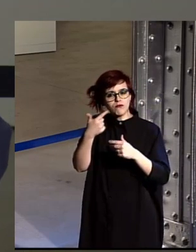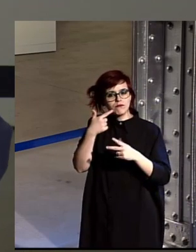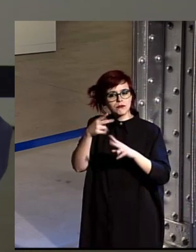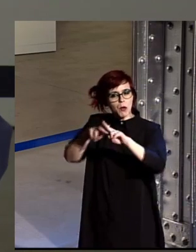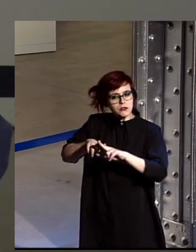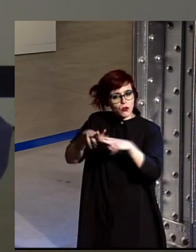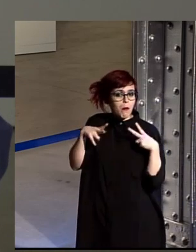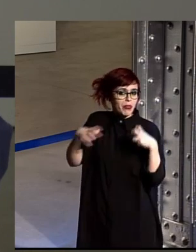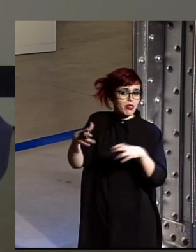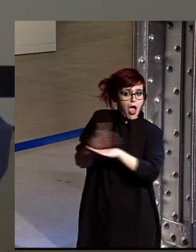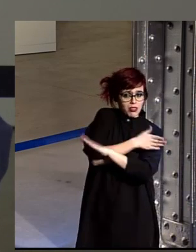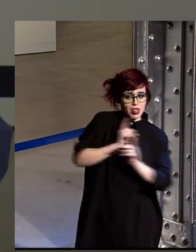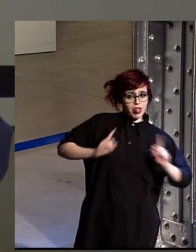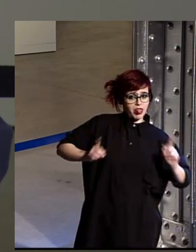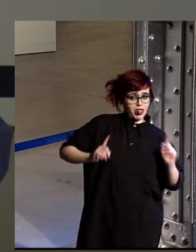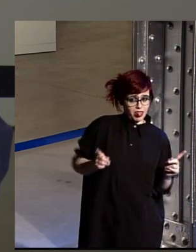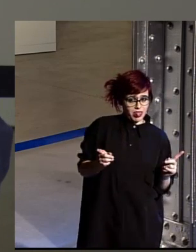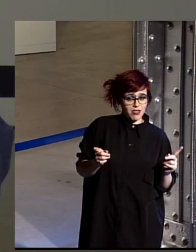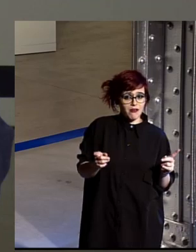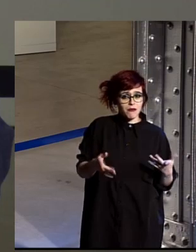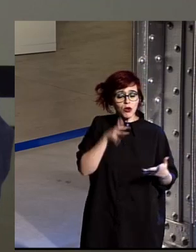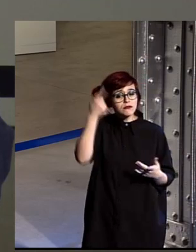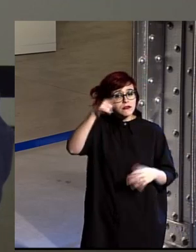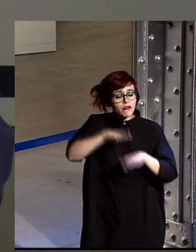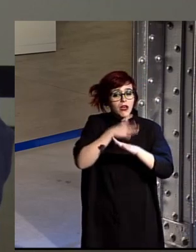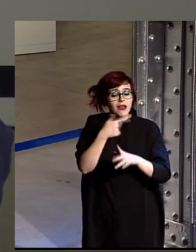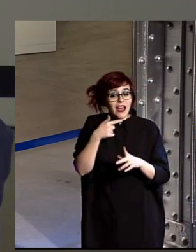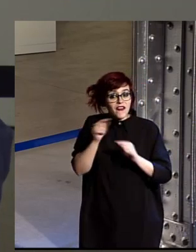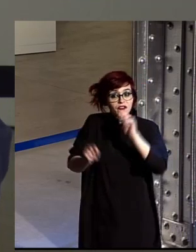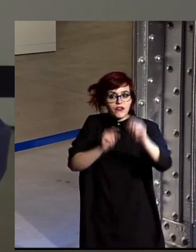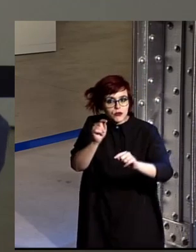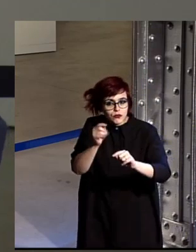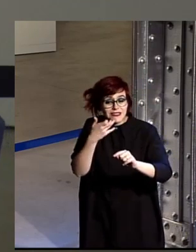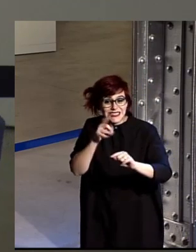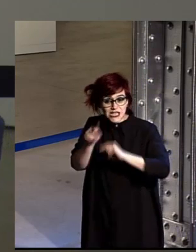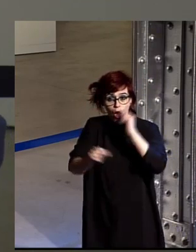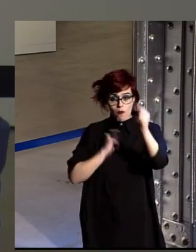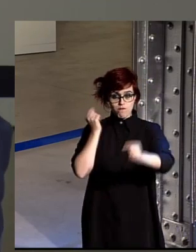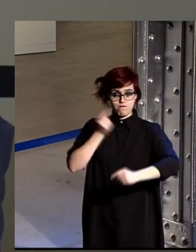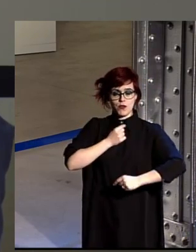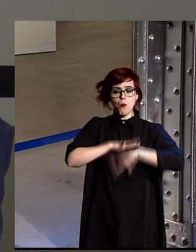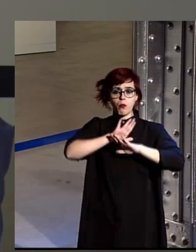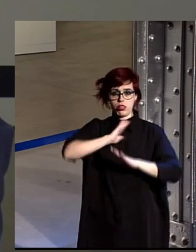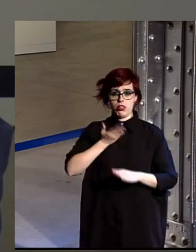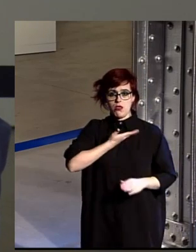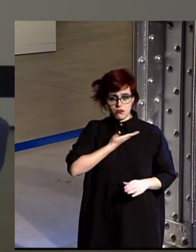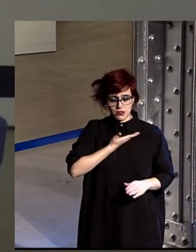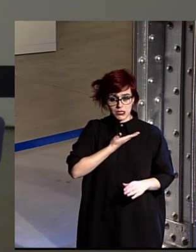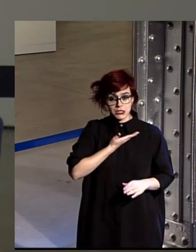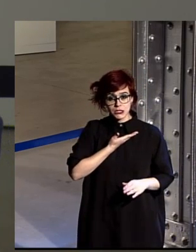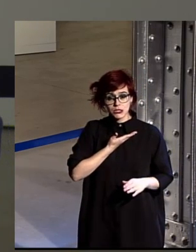poder estudiarlos porque tenemos muchos ejemplos de esos virus que han saltado y si se adaptan al hombre es cuando pueden producir